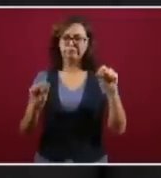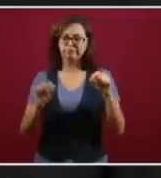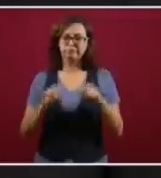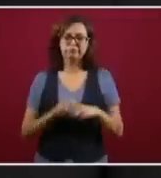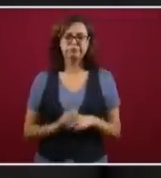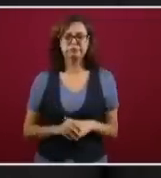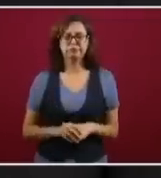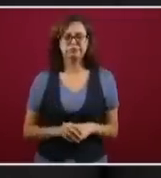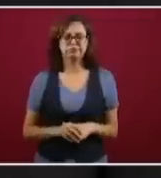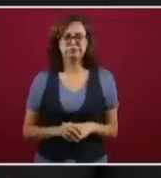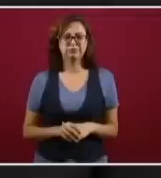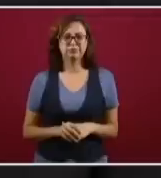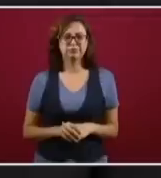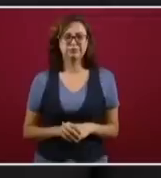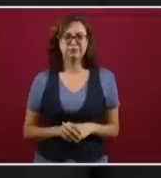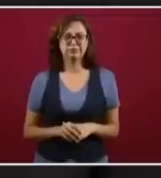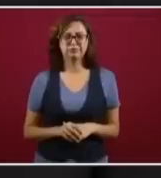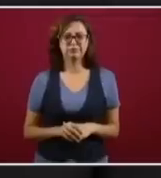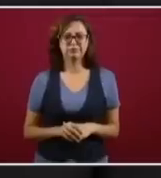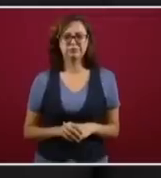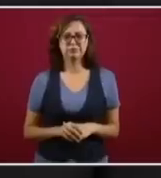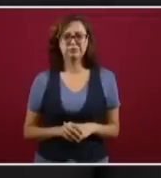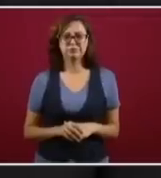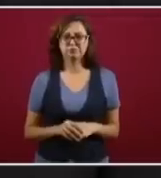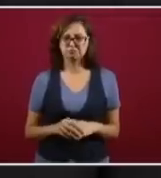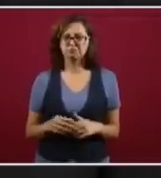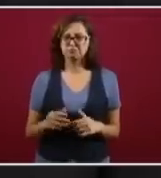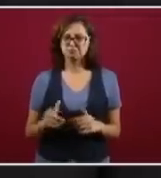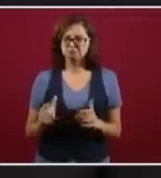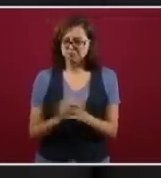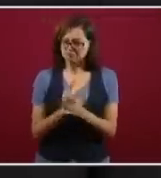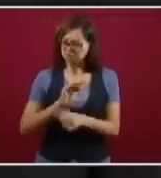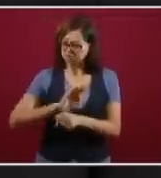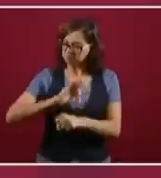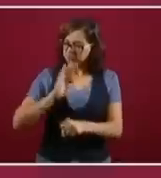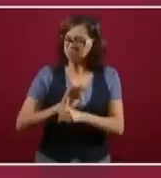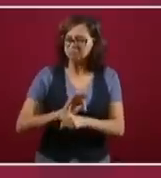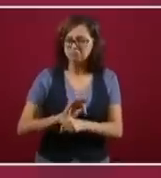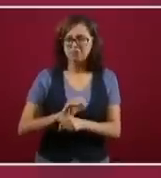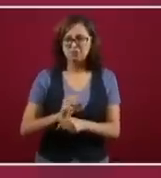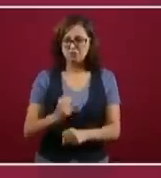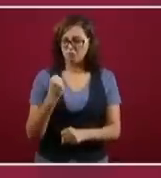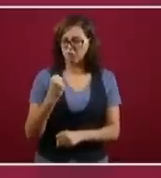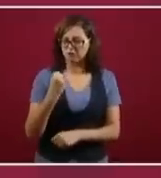para el uso de la fuerza. Pues